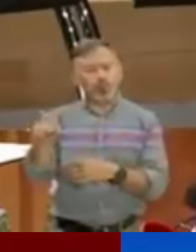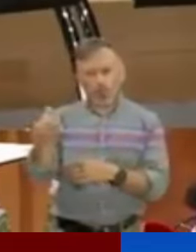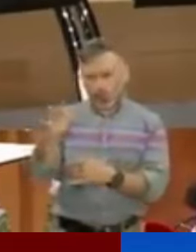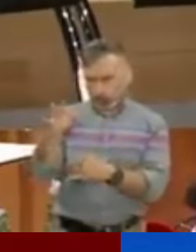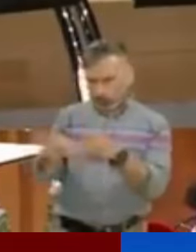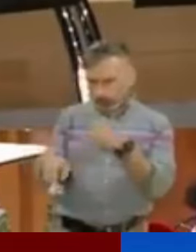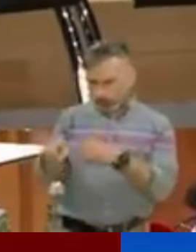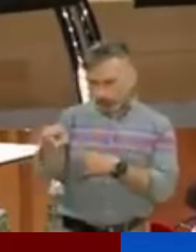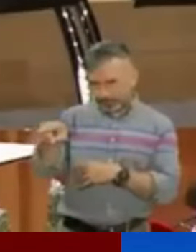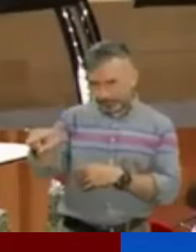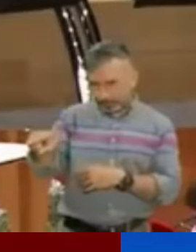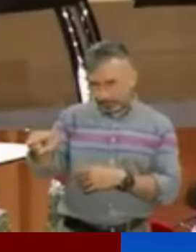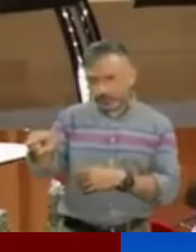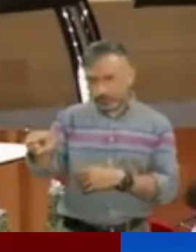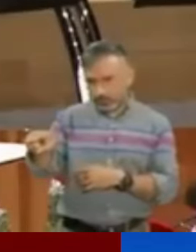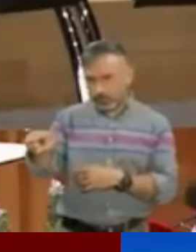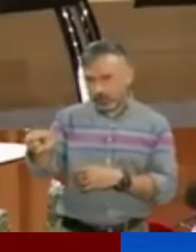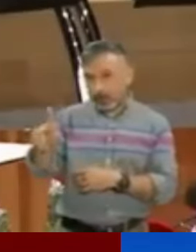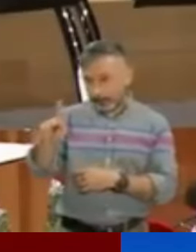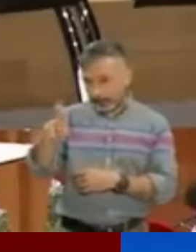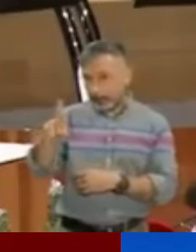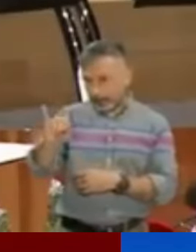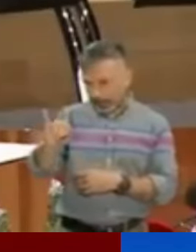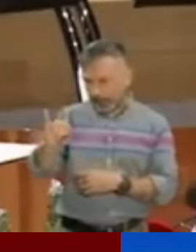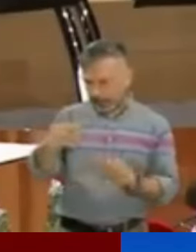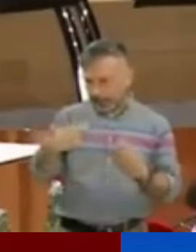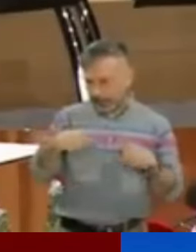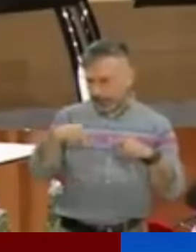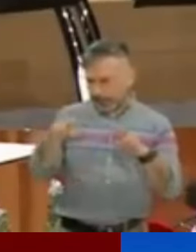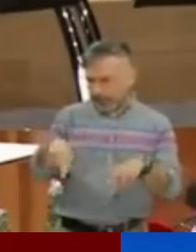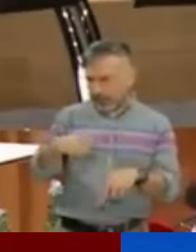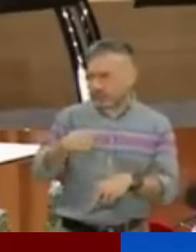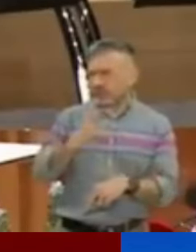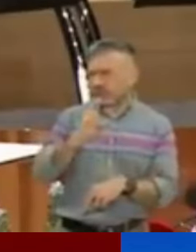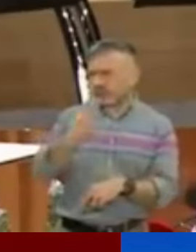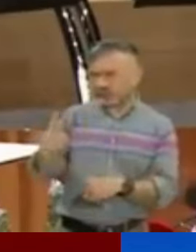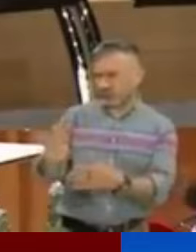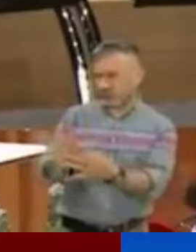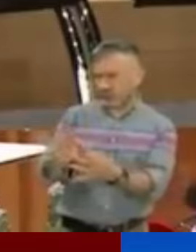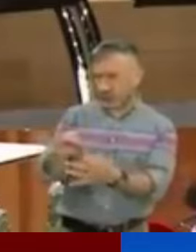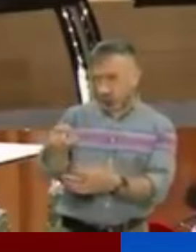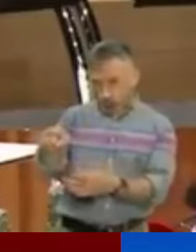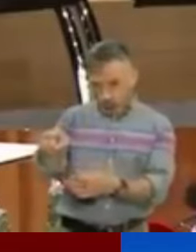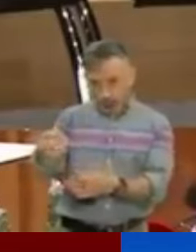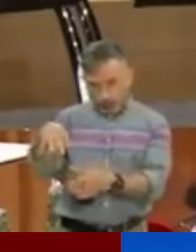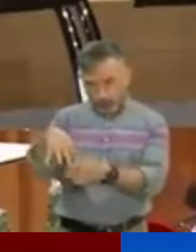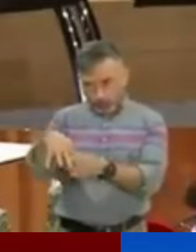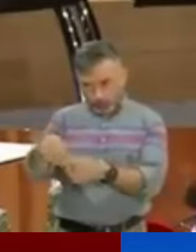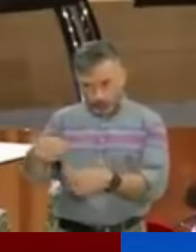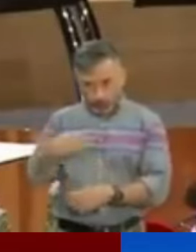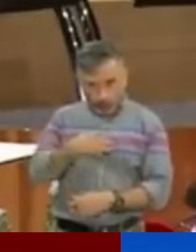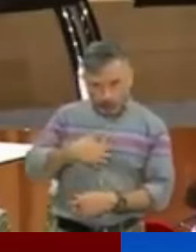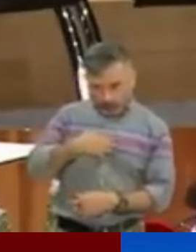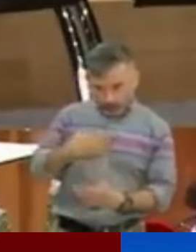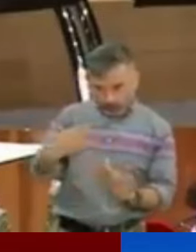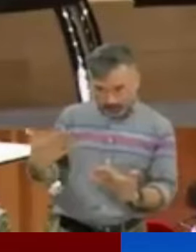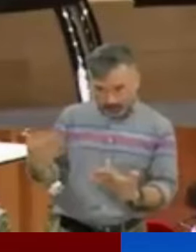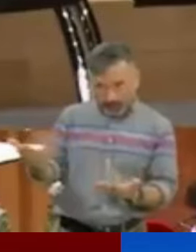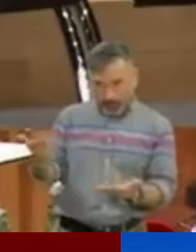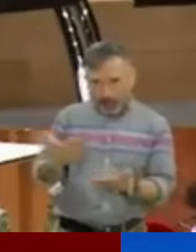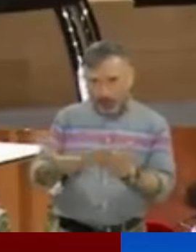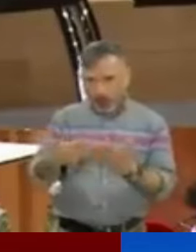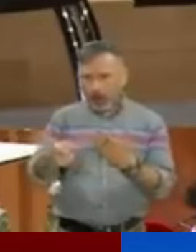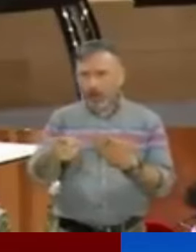al representante del PRI, que si estuvieran muy contentos con sus resultados, ¿por qué tienen spots al aire